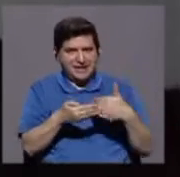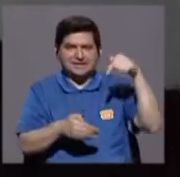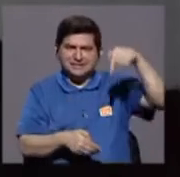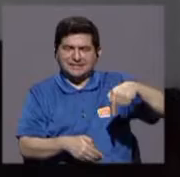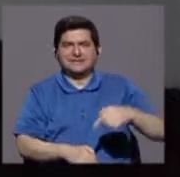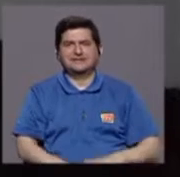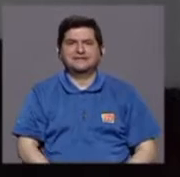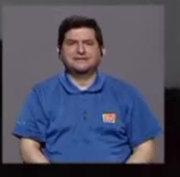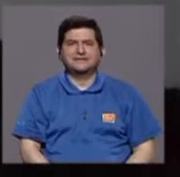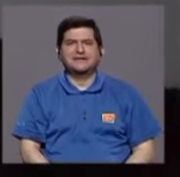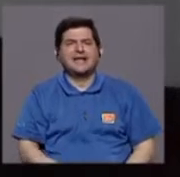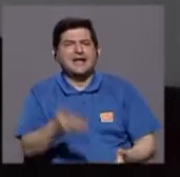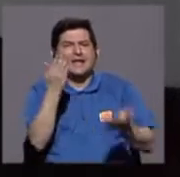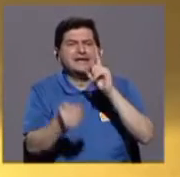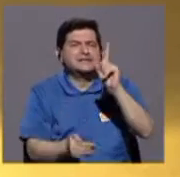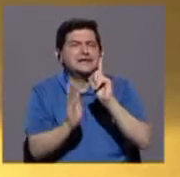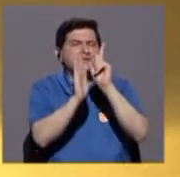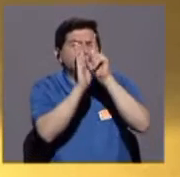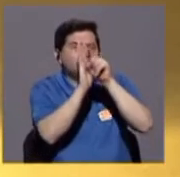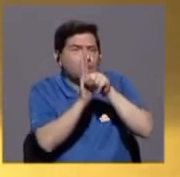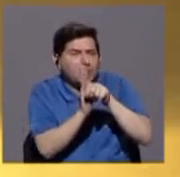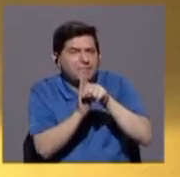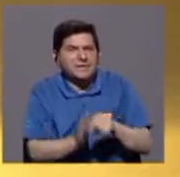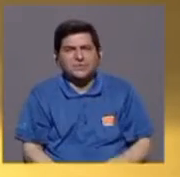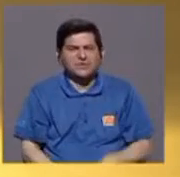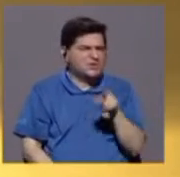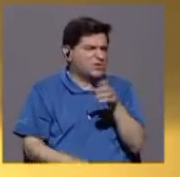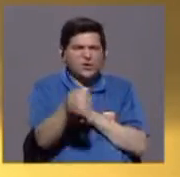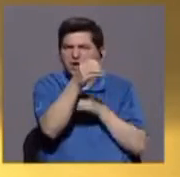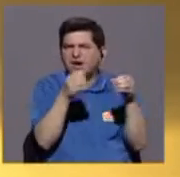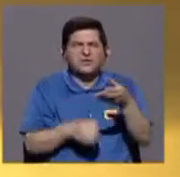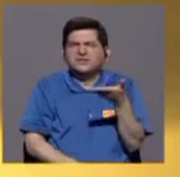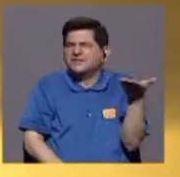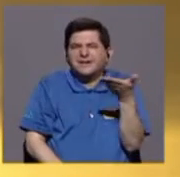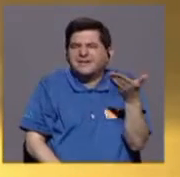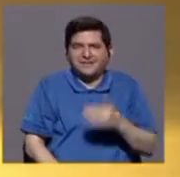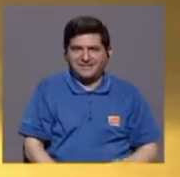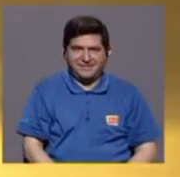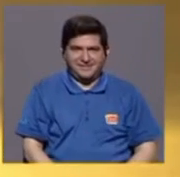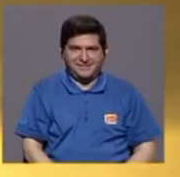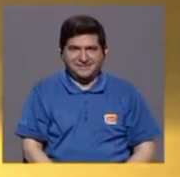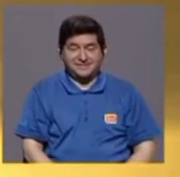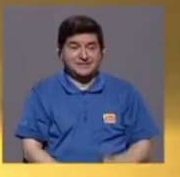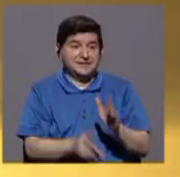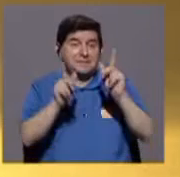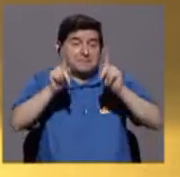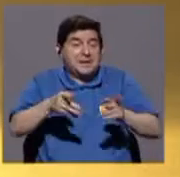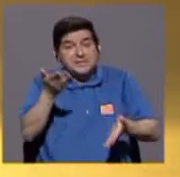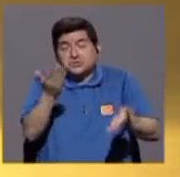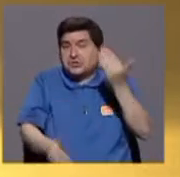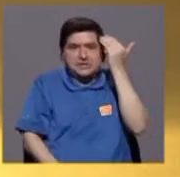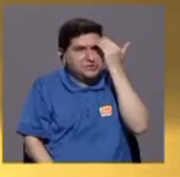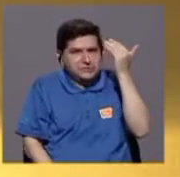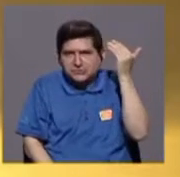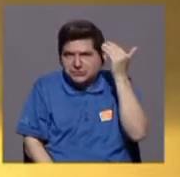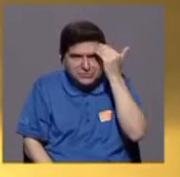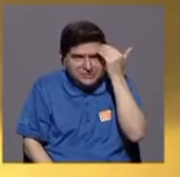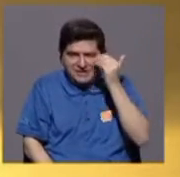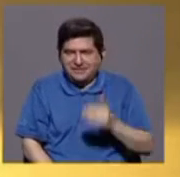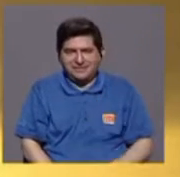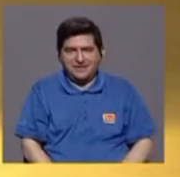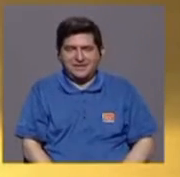vez un minuto de qué es la oficina, ya que alguna gente puede que no te